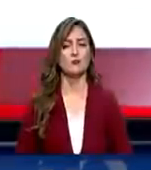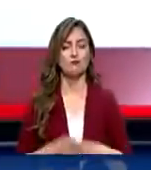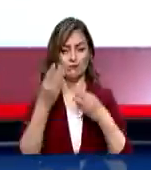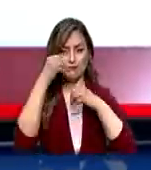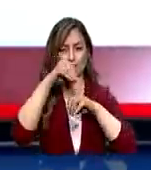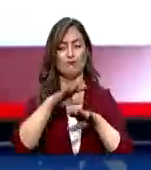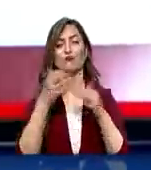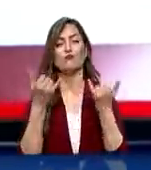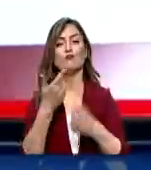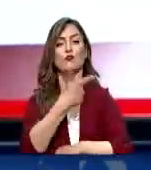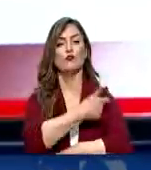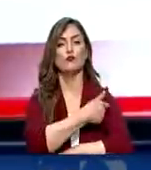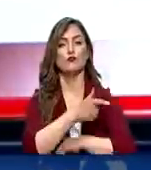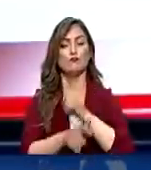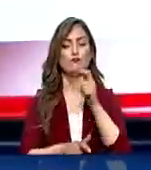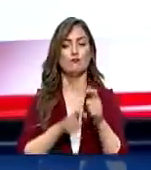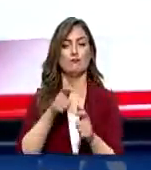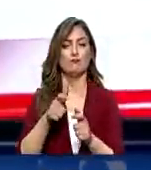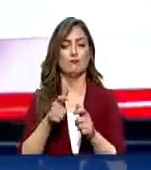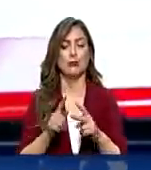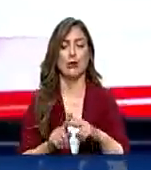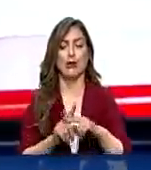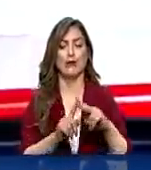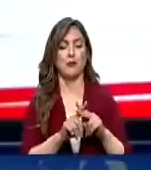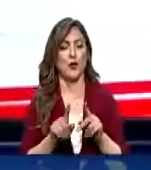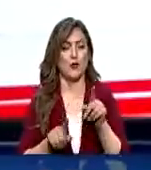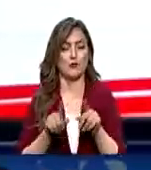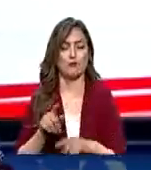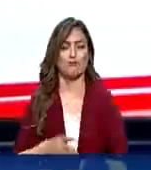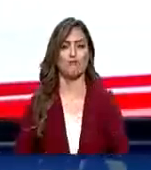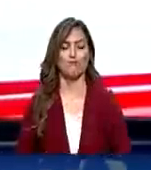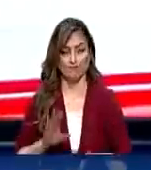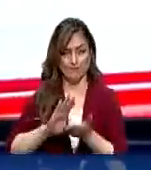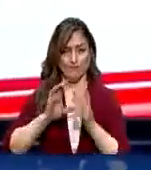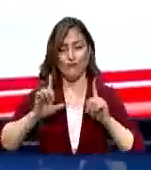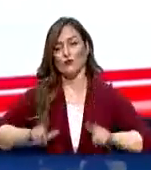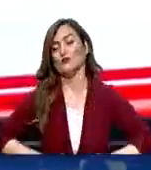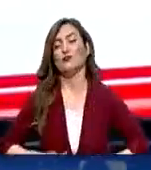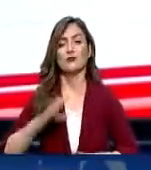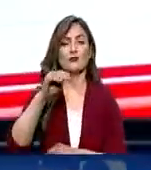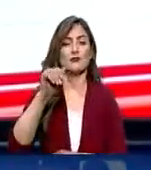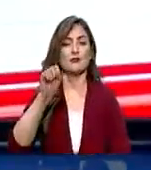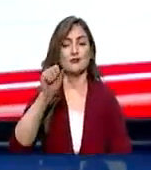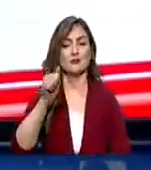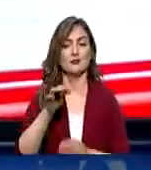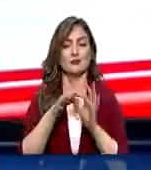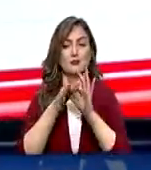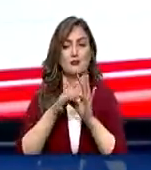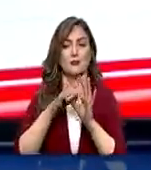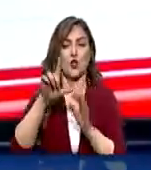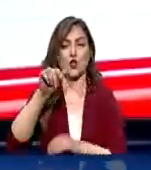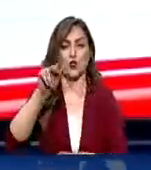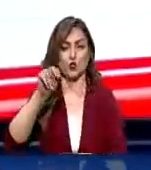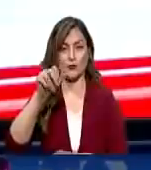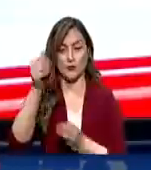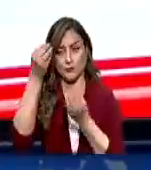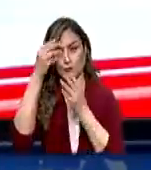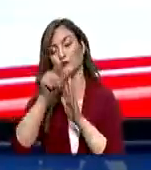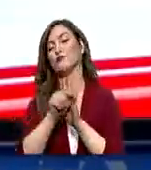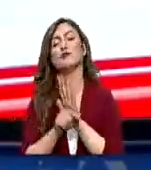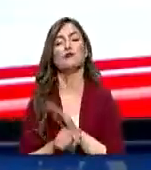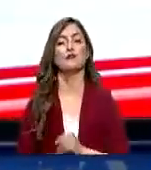se encuentran vacunando a las personas rezagadas. Vamos hasta el Centro de Salud de Las Casas con nuestro compañero Alberto Luna, que nos tiene los